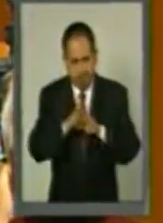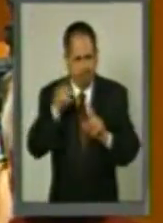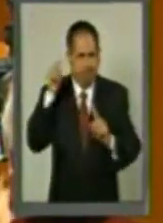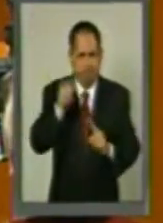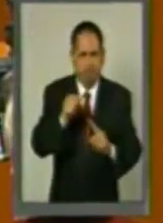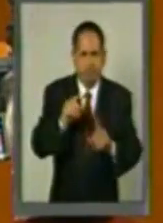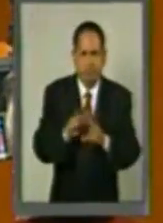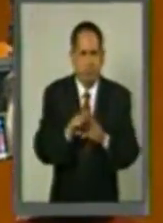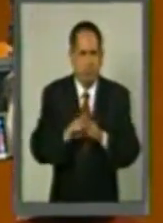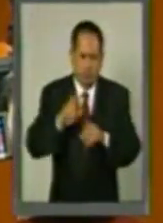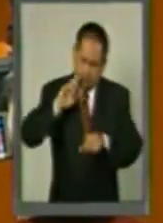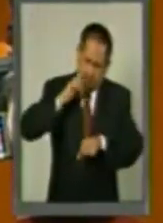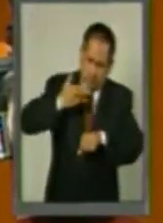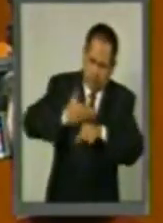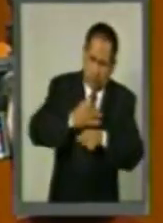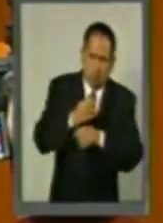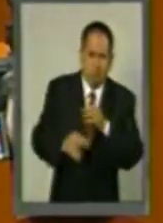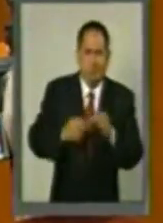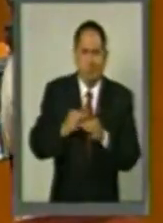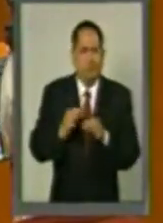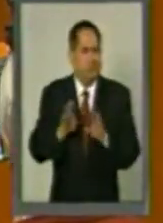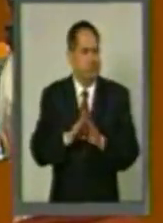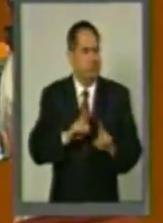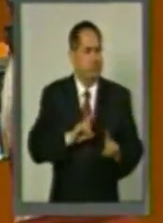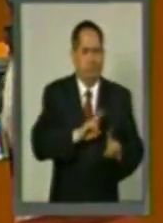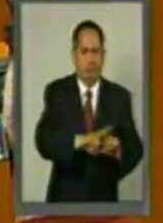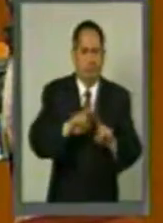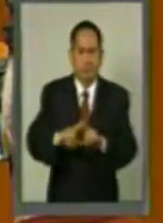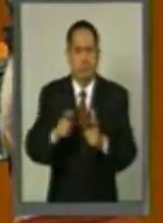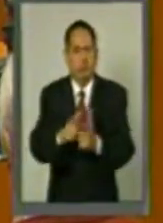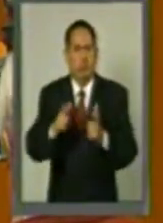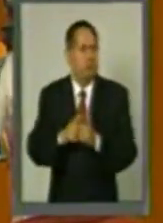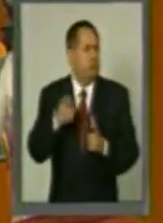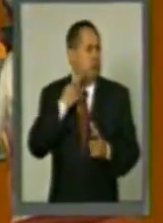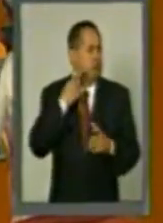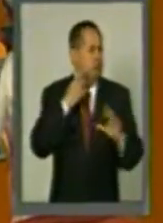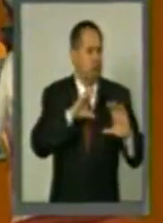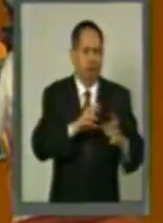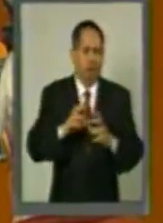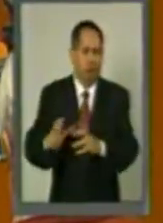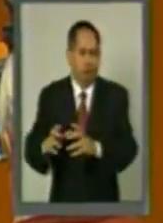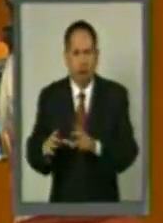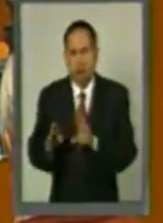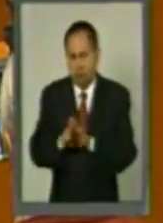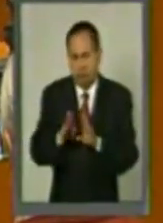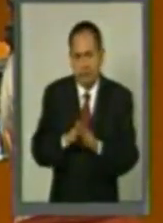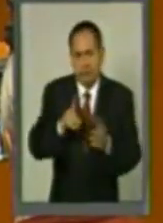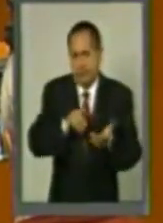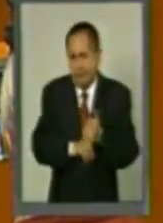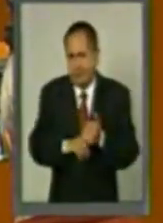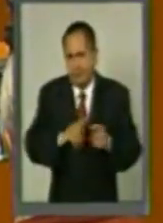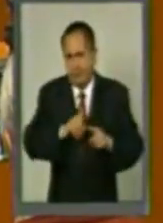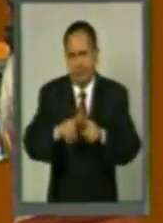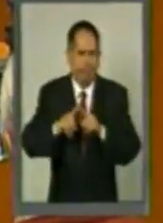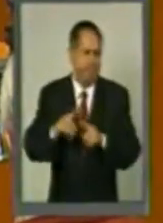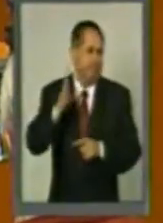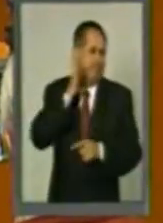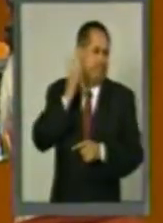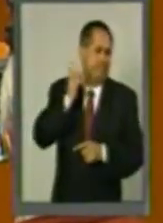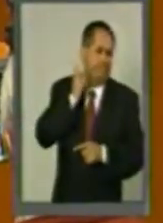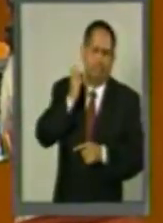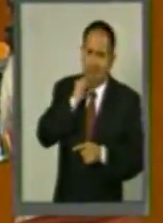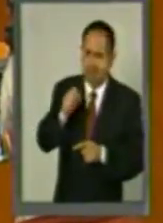intervenido responsablemente los diversos partidos políticos representados en las cámaras,